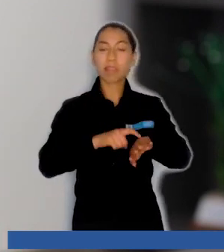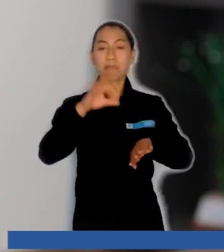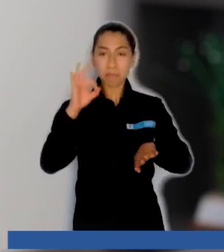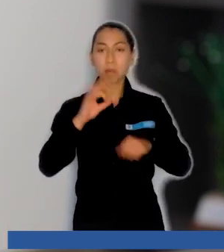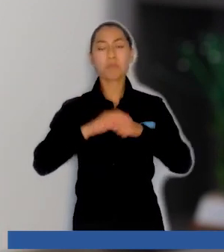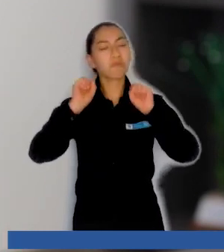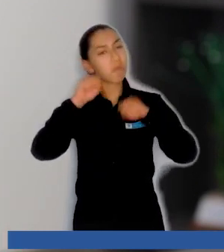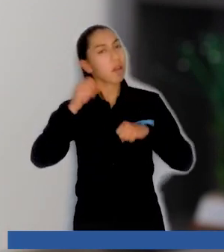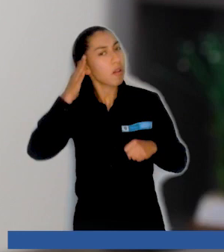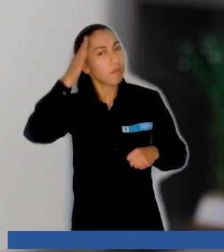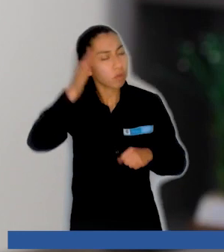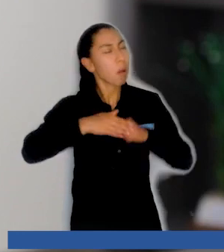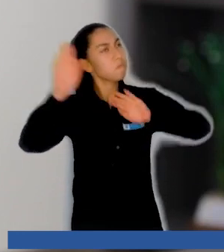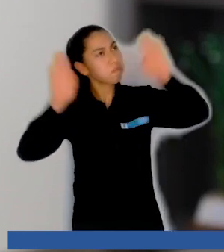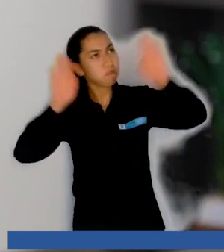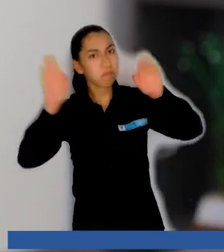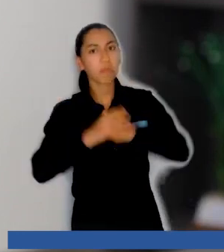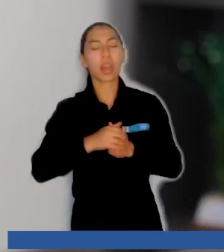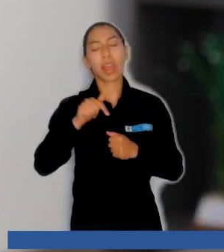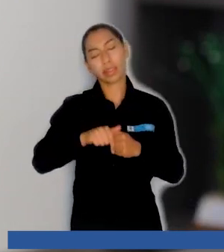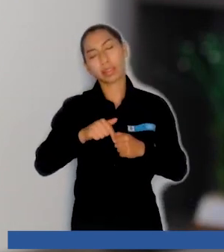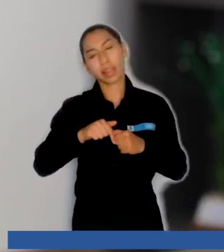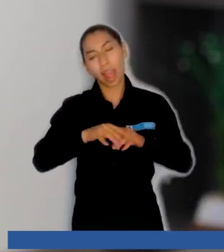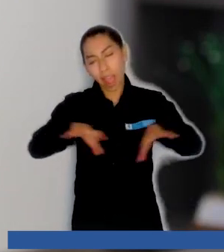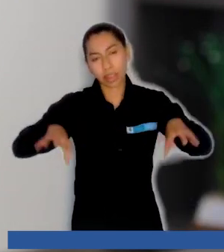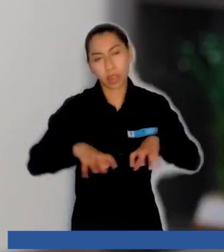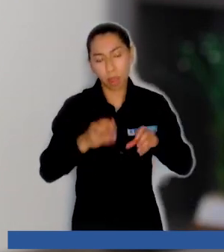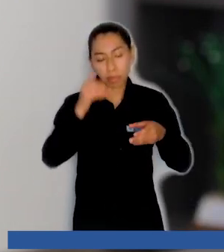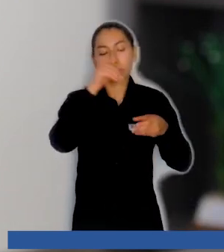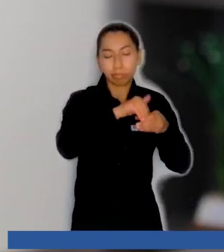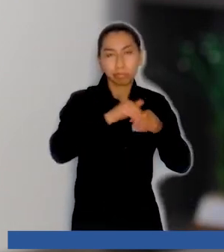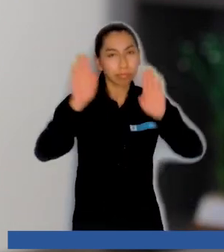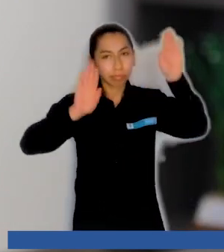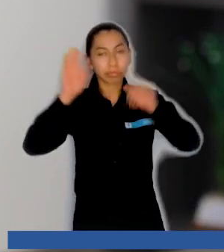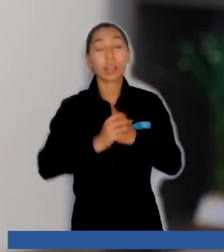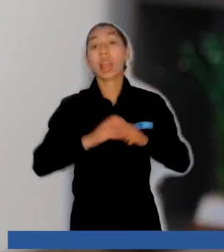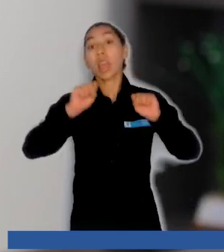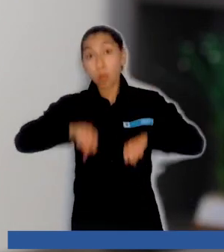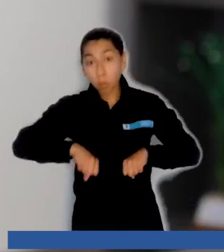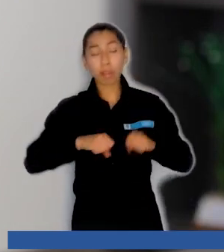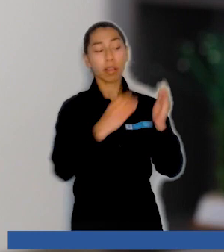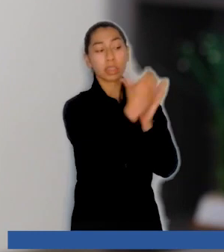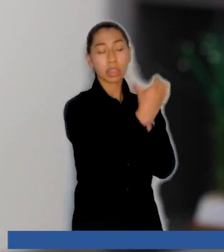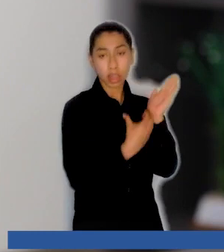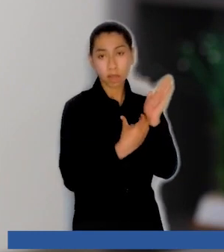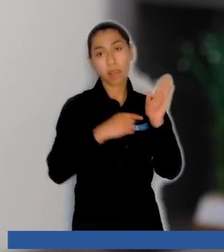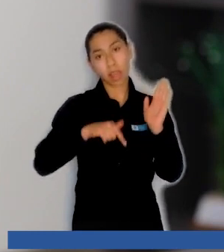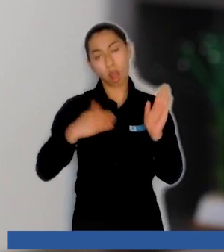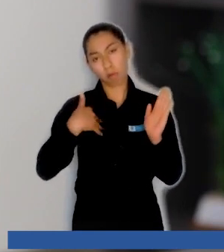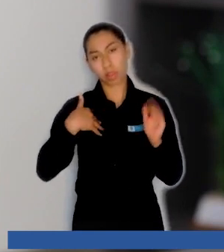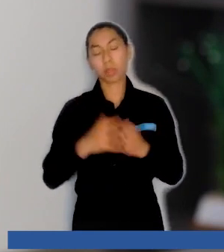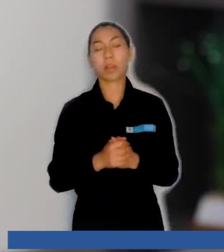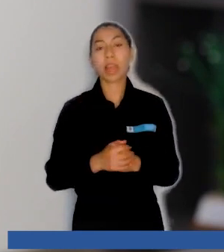solicitando tengan la oportunidad de participar en este ejercicio democrático y para eso puedan tener su certificación y lo puedan hacer